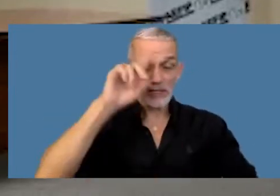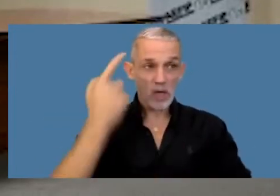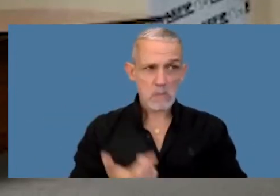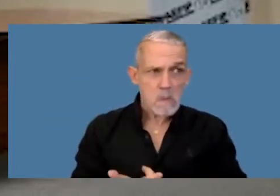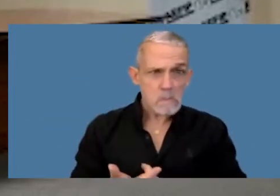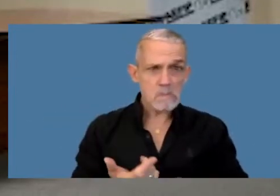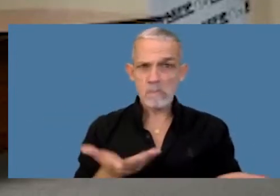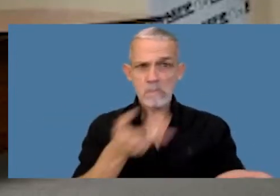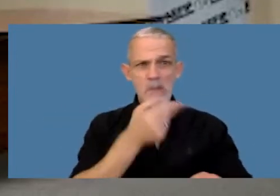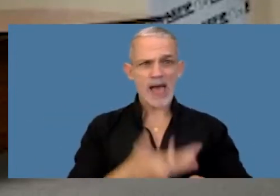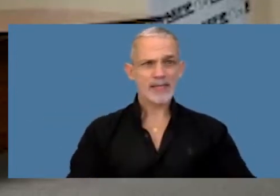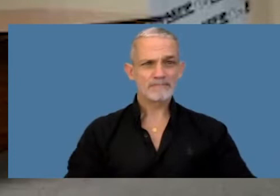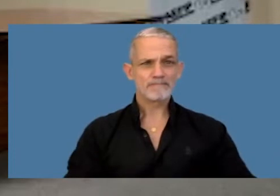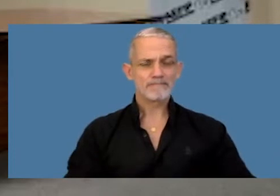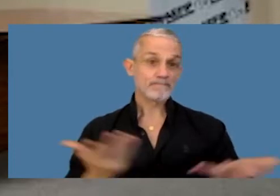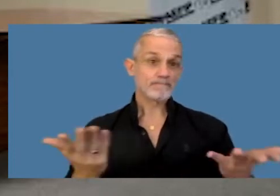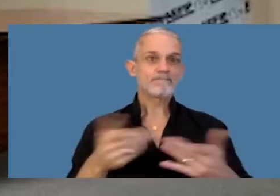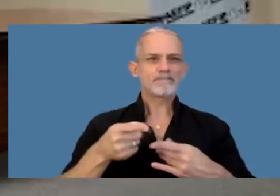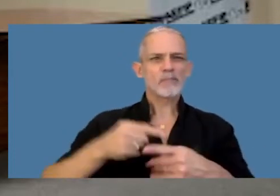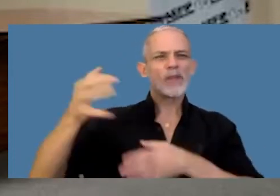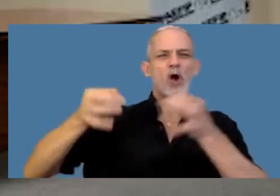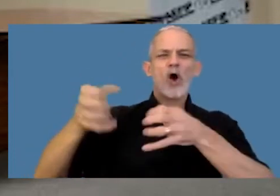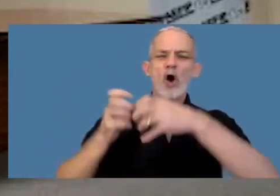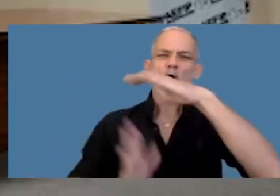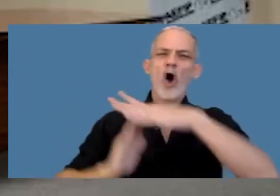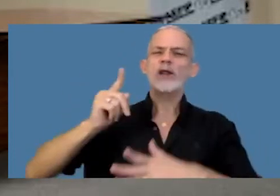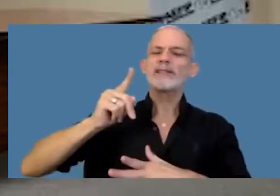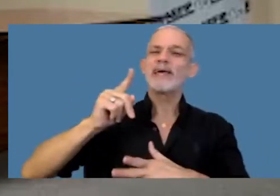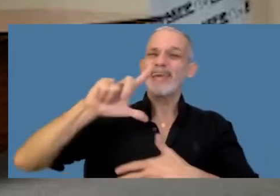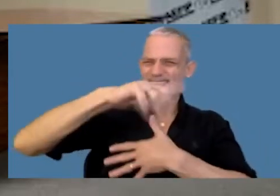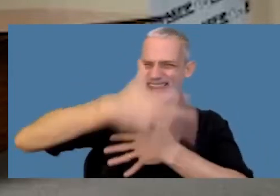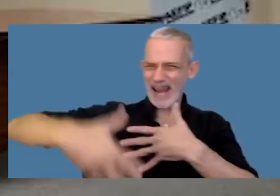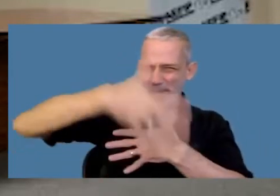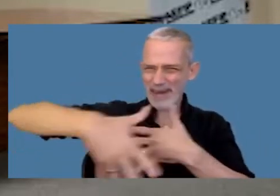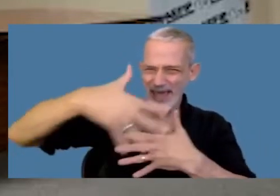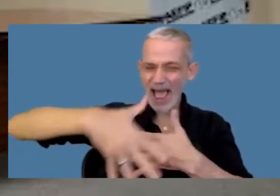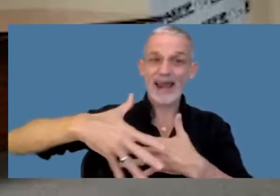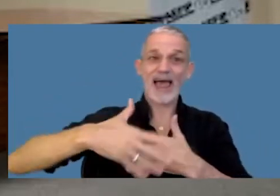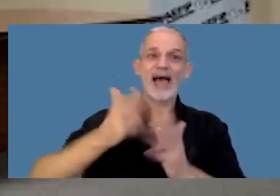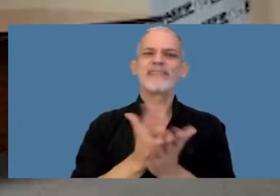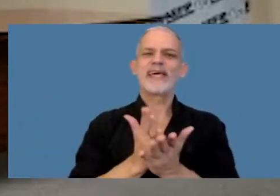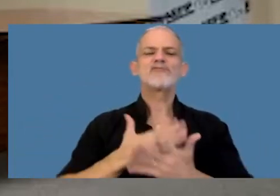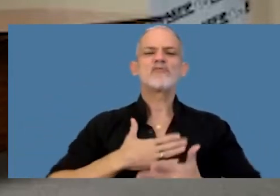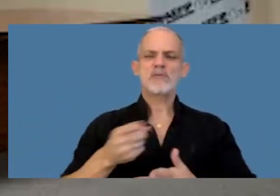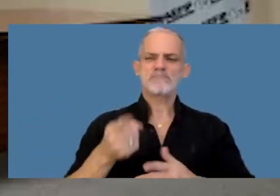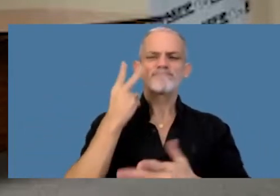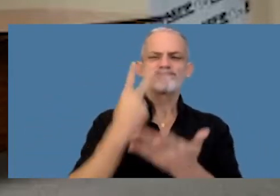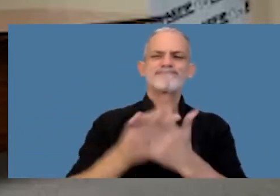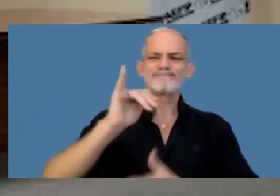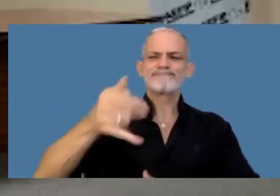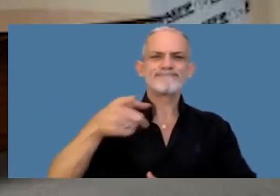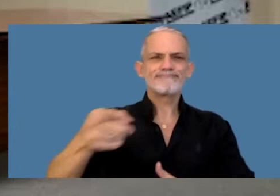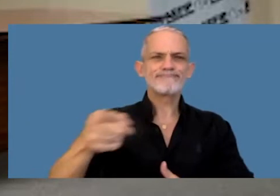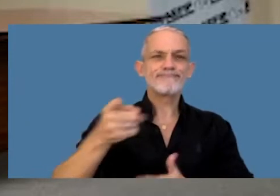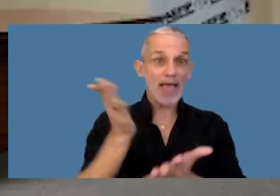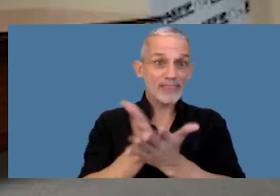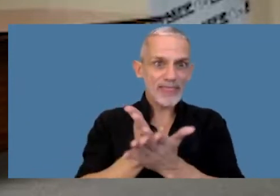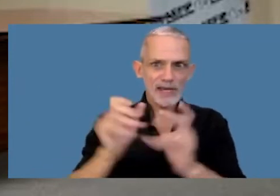Pero van a la Corte Interamericana de Derechos Humanos y le reconocen no solamente el